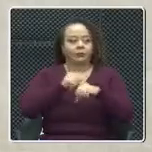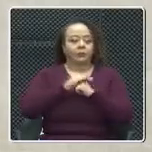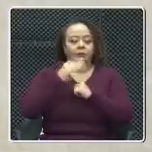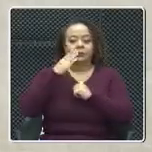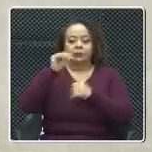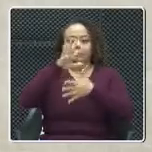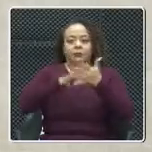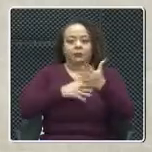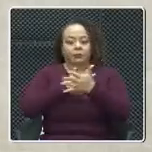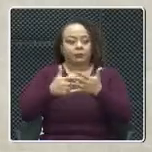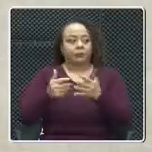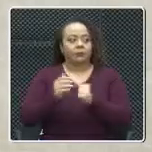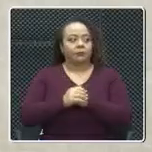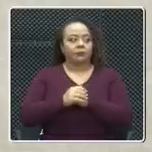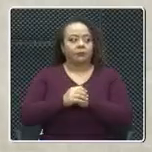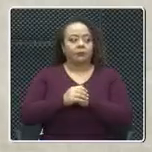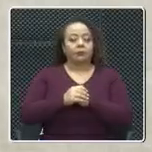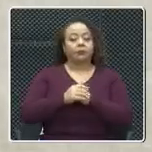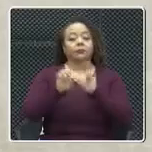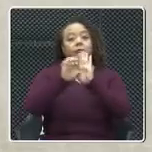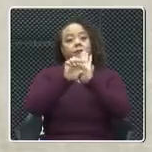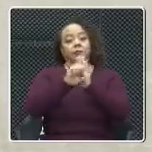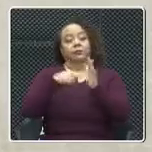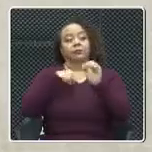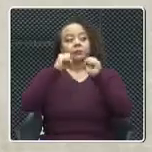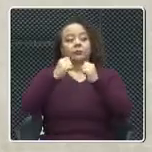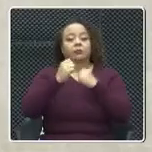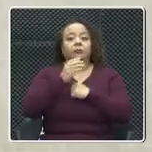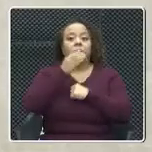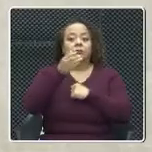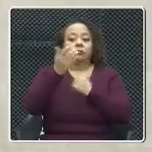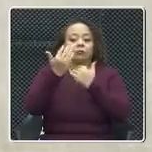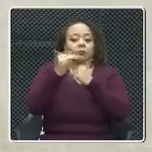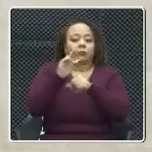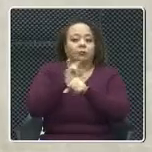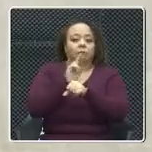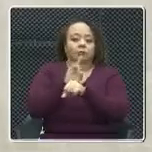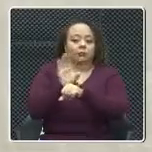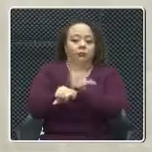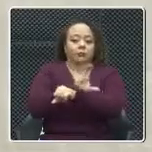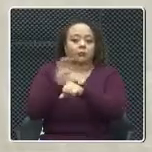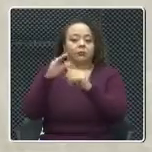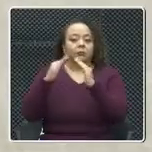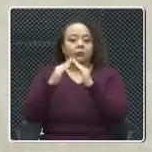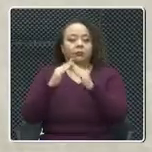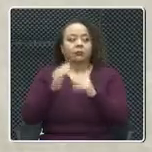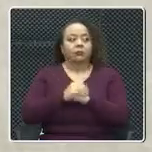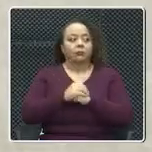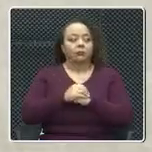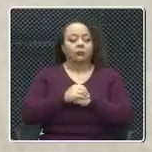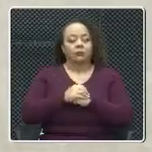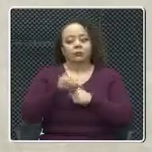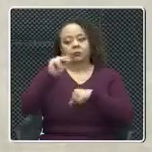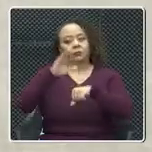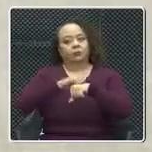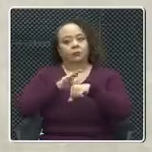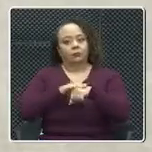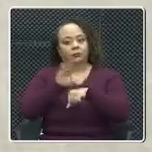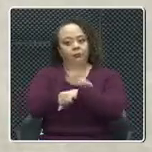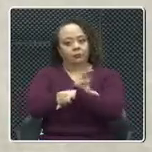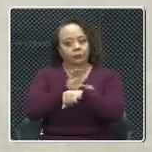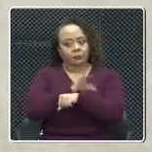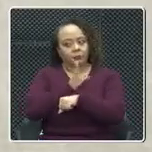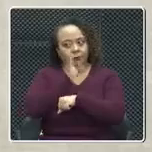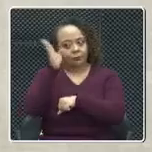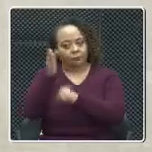fuera de horario, ¿verdad? Por ejemplo, uno les recomienda limite el tema del uso de la computadora en la casa, ¿verdad? O sea, no le permita llevarse la